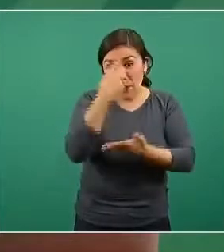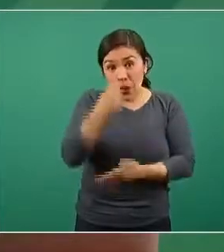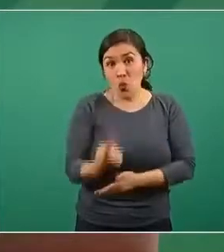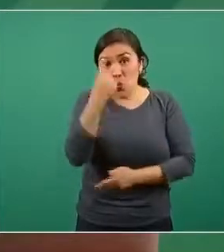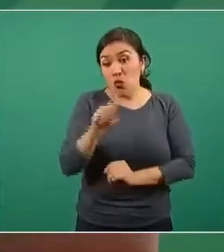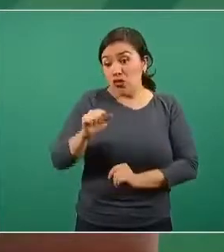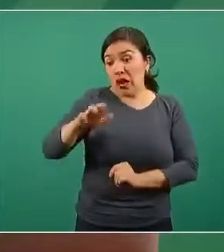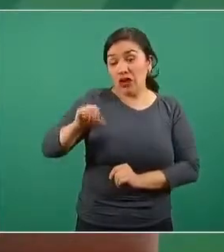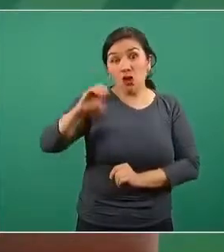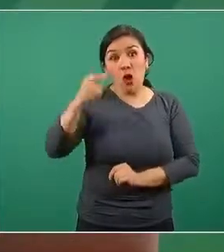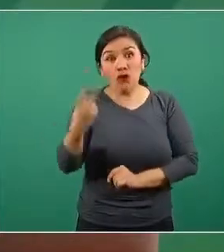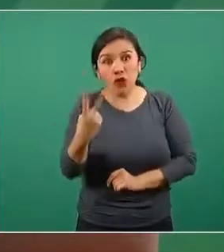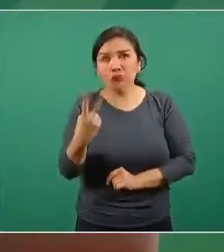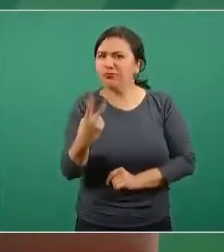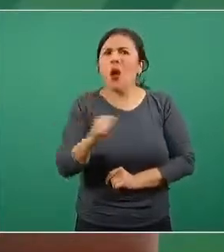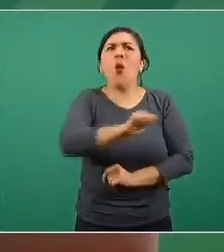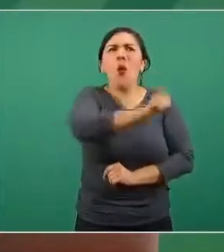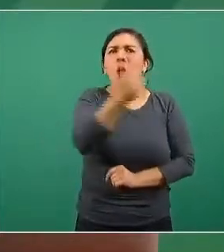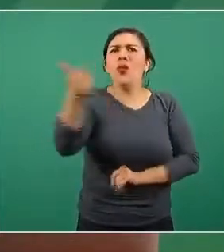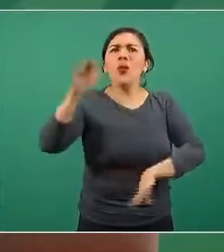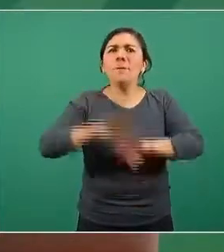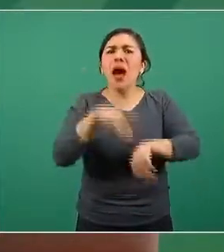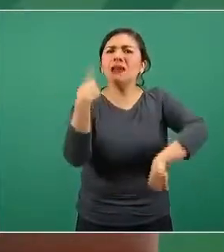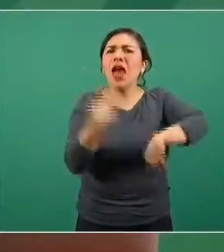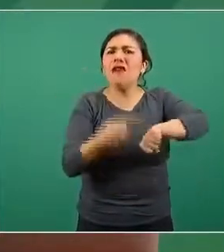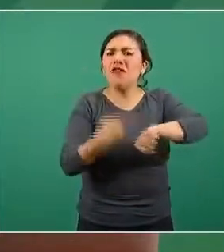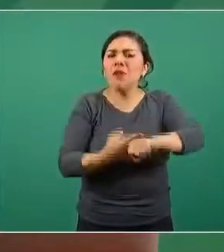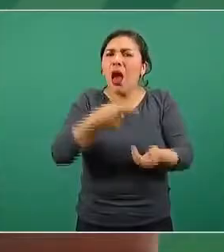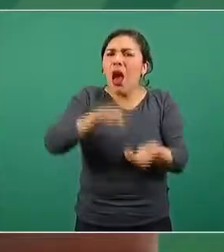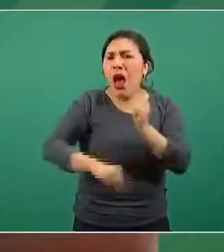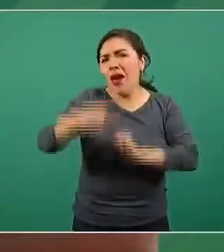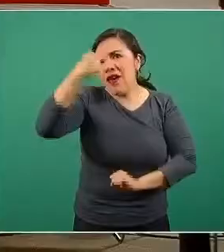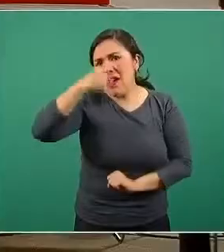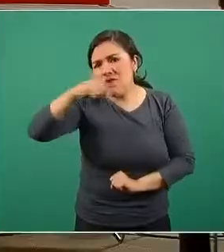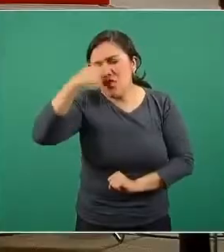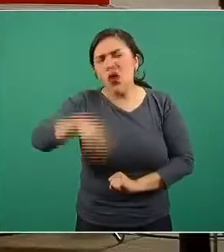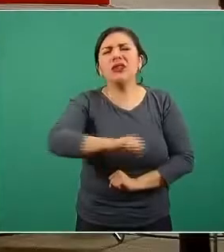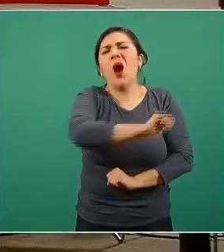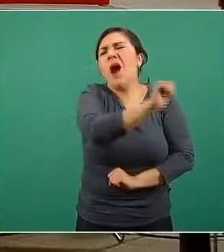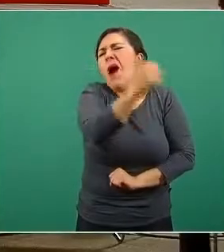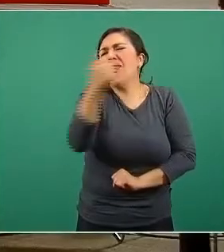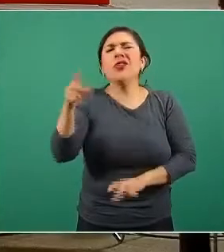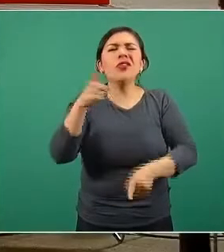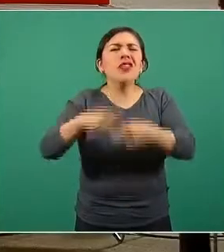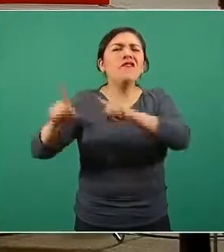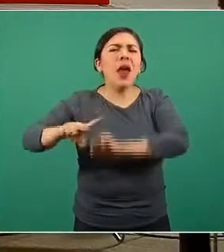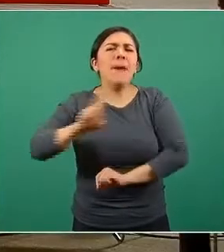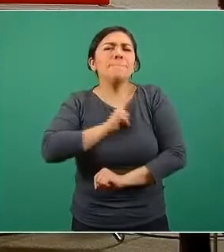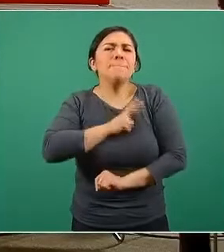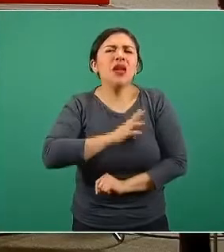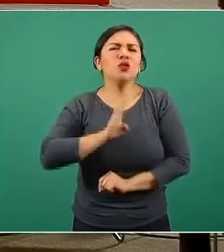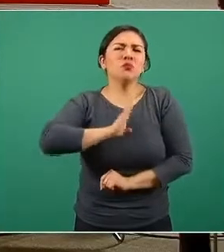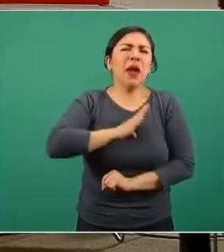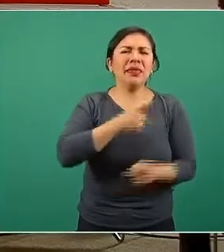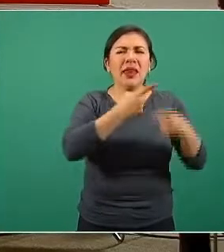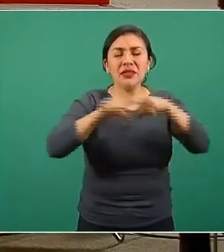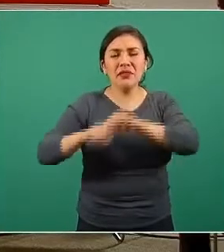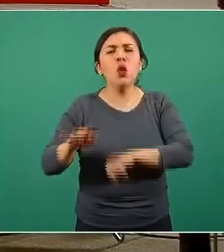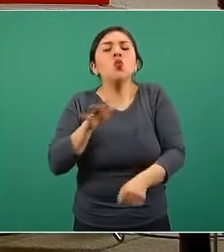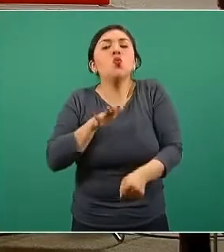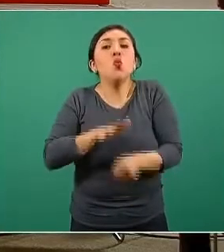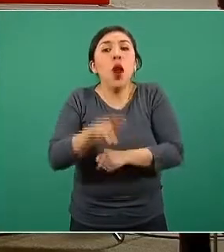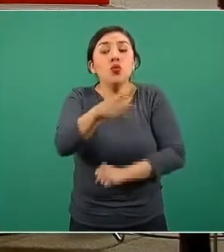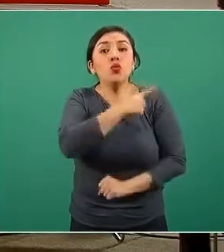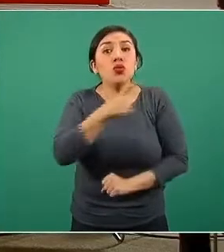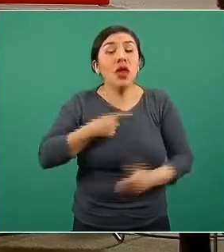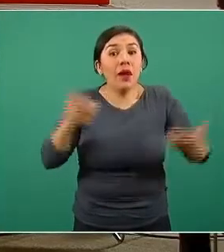sino también para otros patógenos respiratorios, incluyendo influenza y otros virus y bacterias. ¿Cuáles son estas